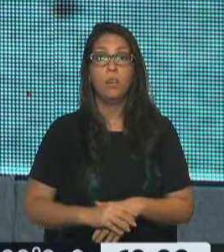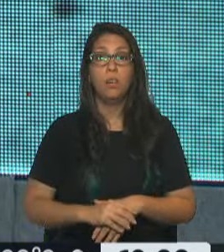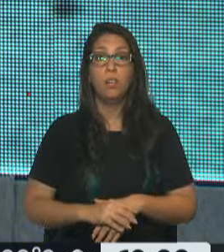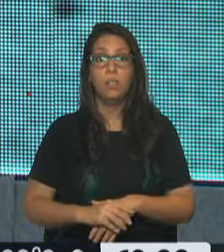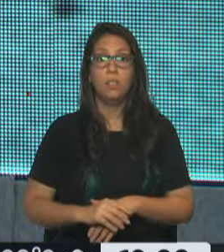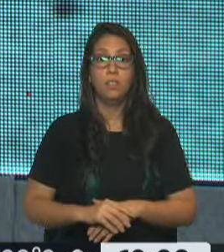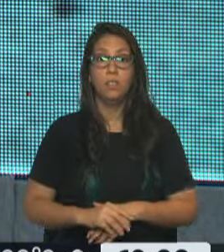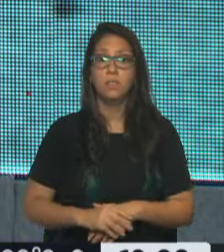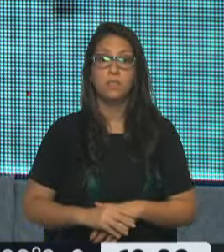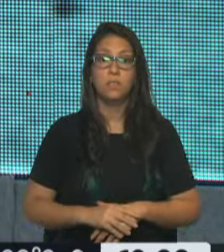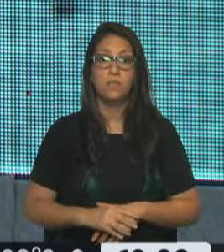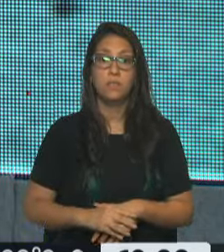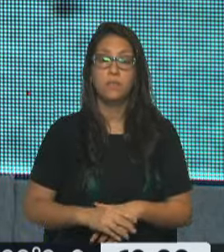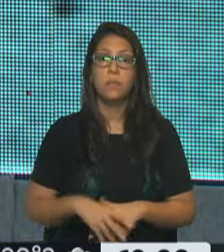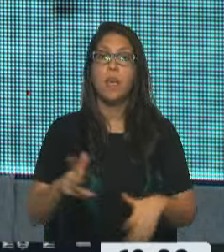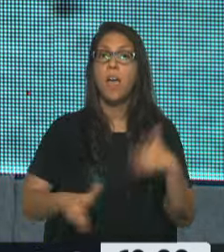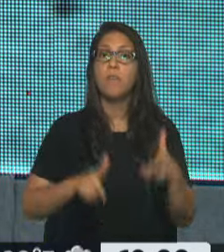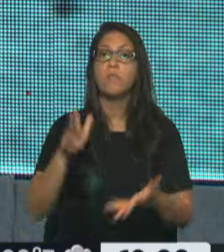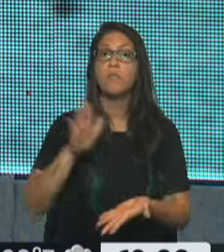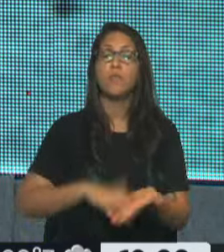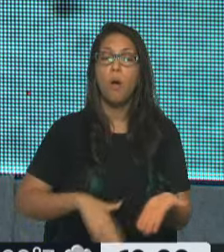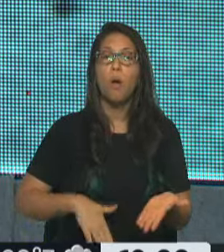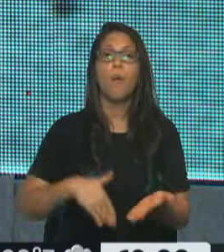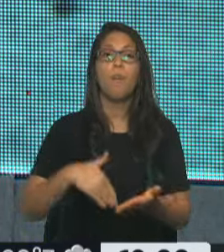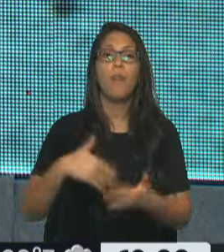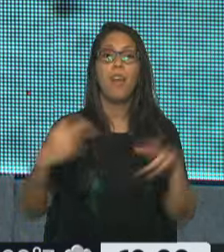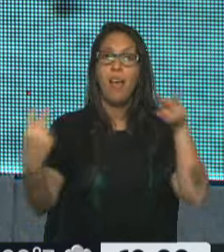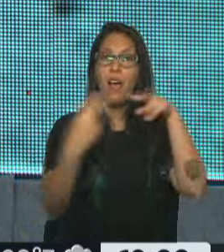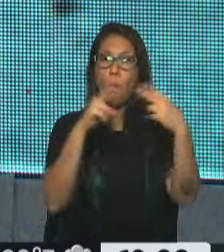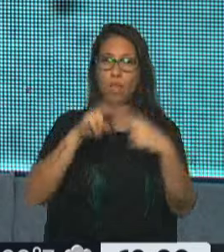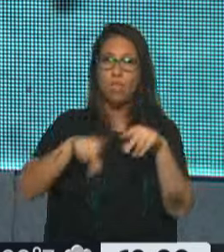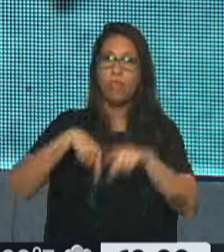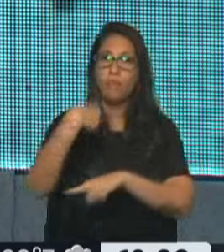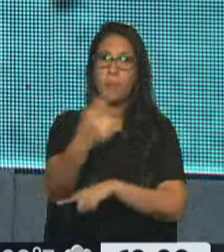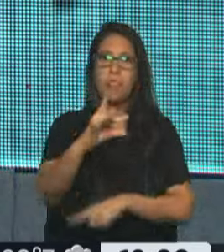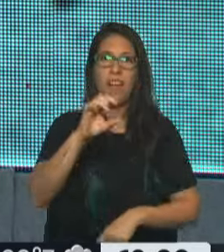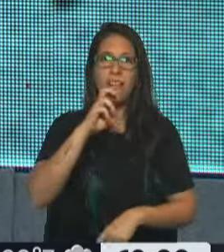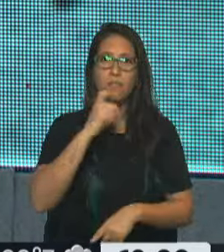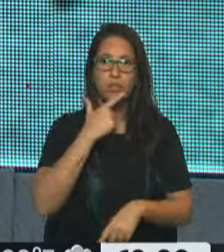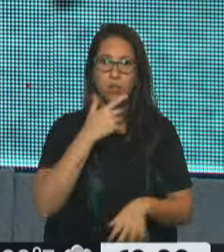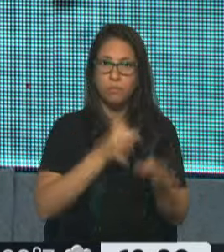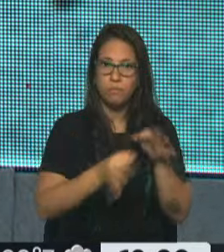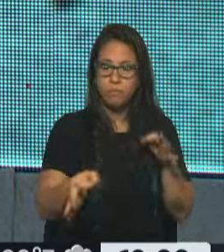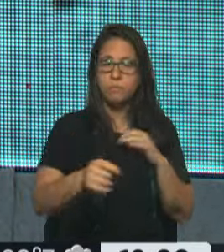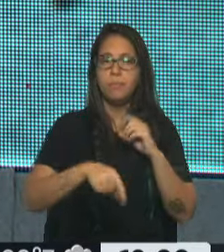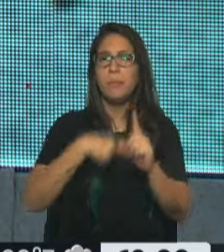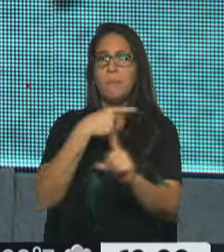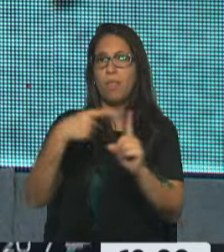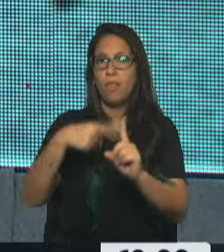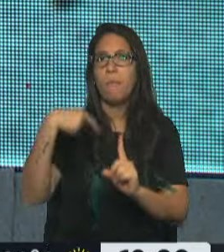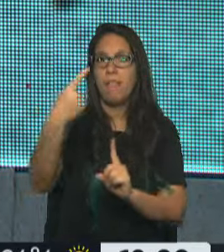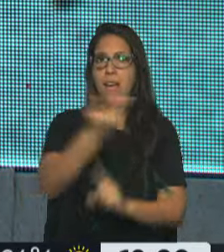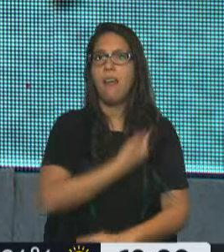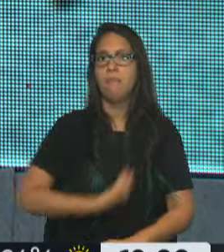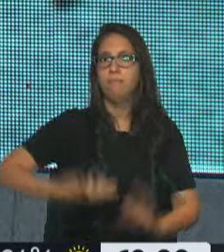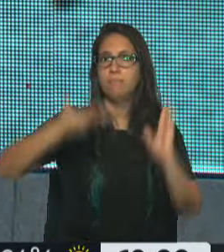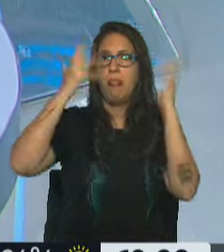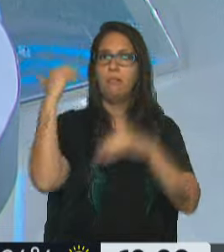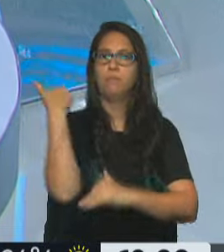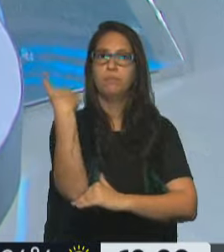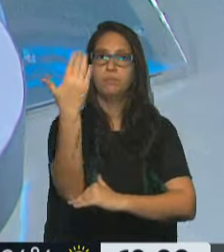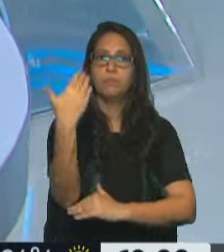vamos a hablar de la Cumbre de davos que tendrá mañana cerca del mediodía el presidente de la nación exponiendo